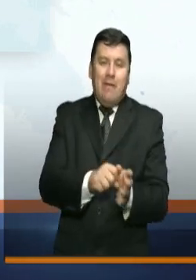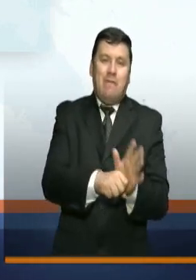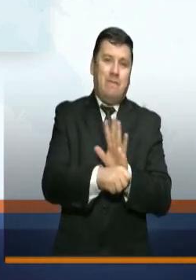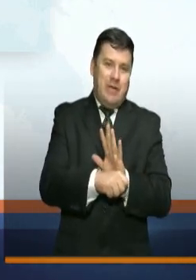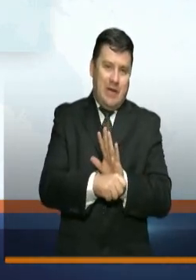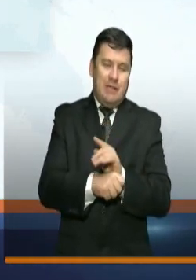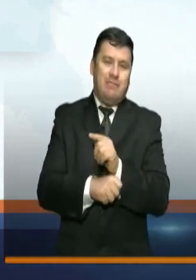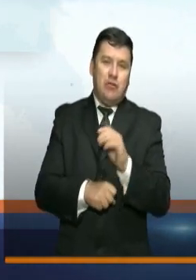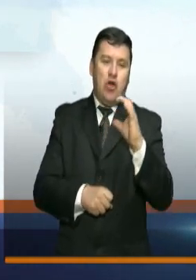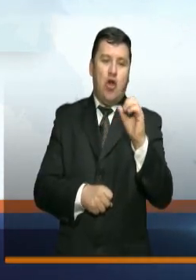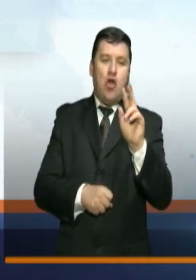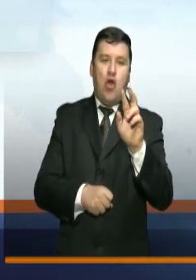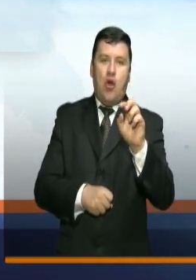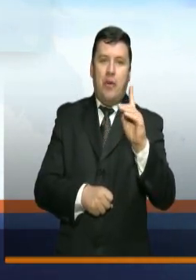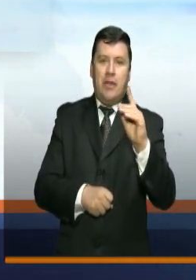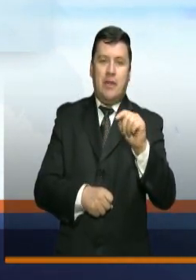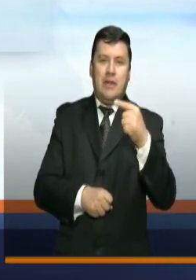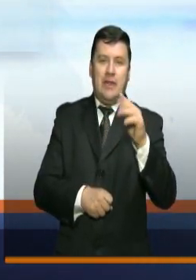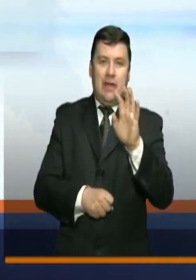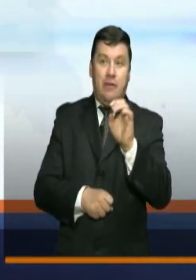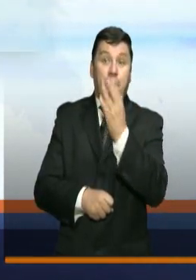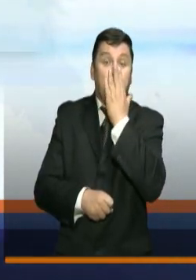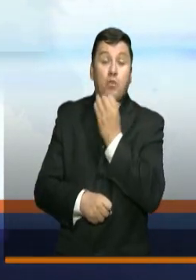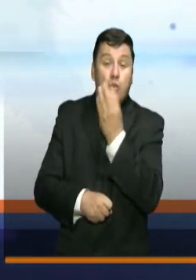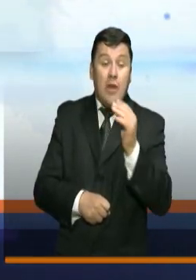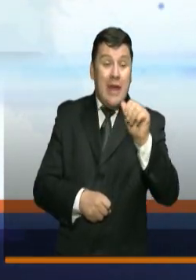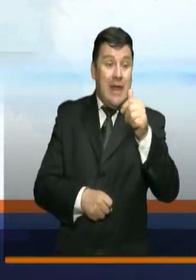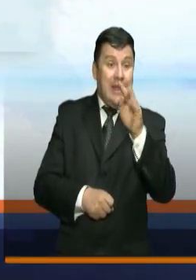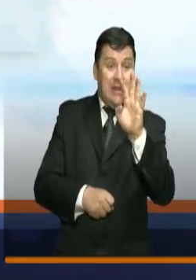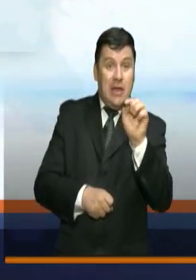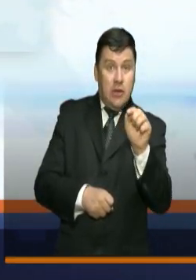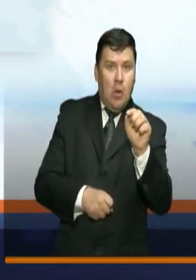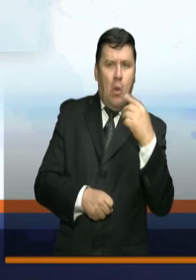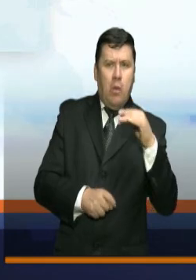coronavirus COVID-19. De esa cifra, 19